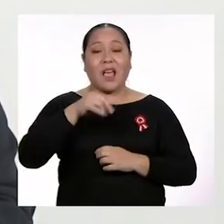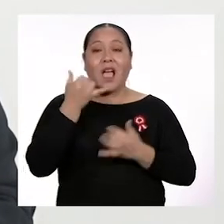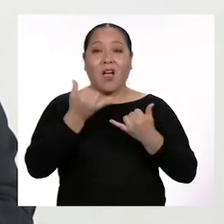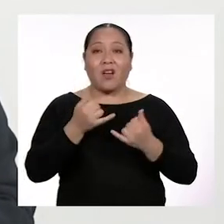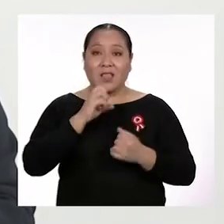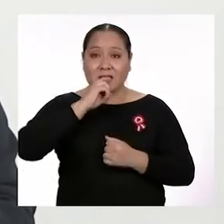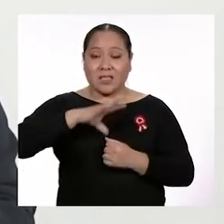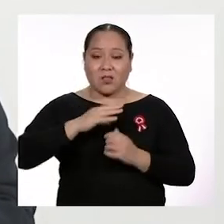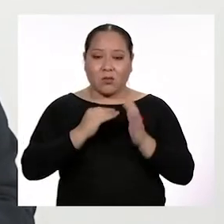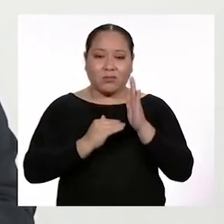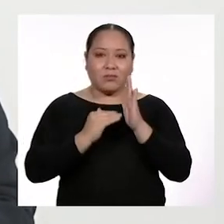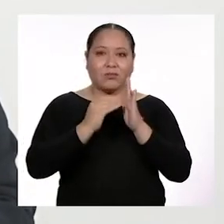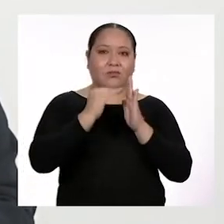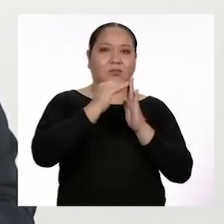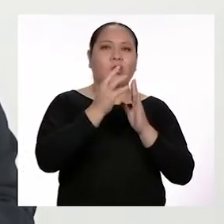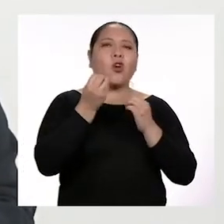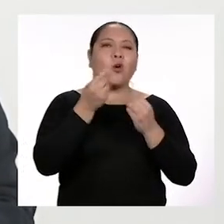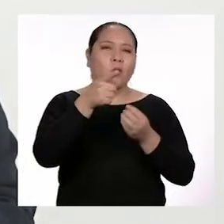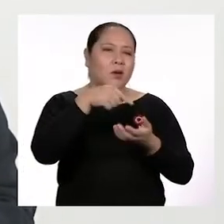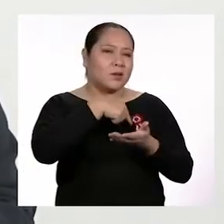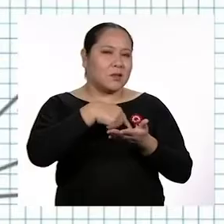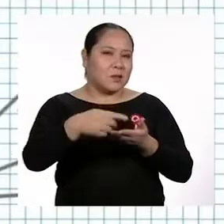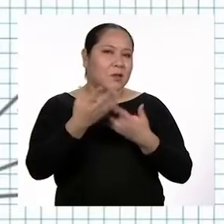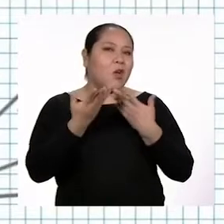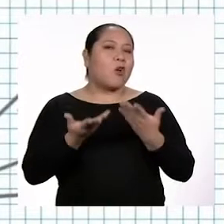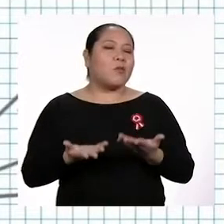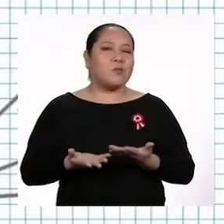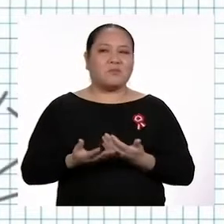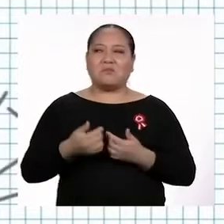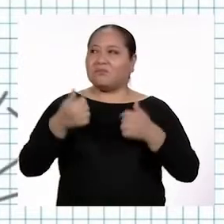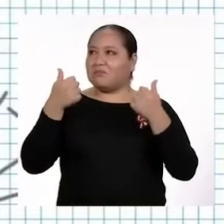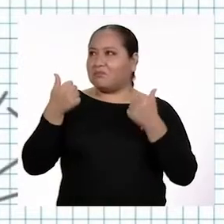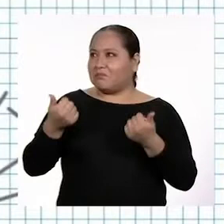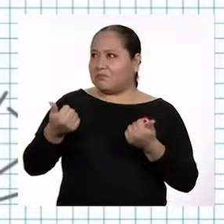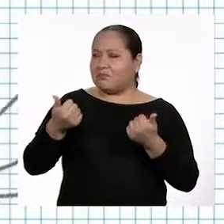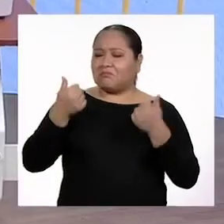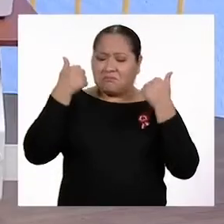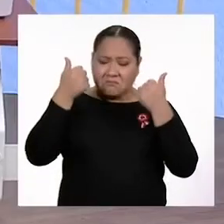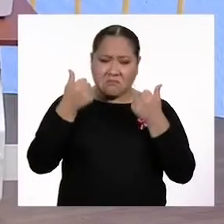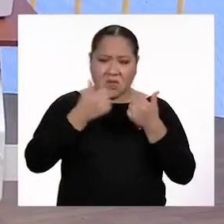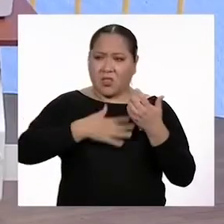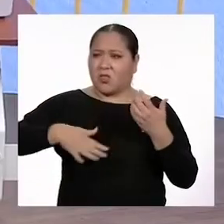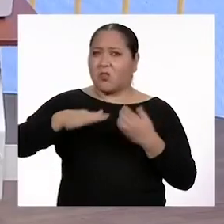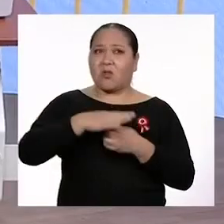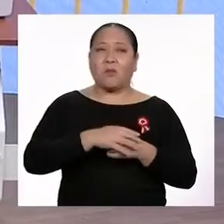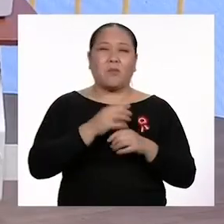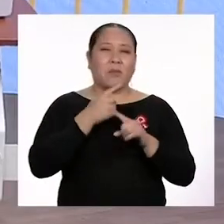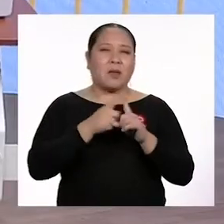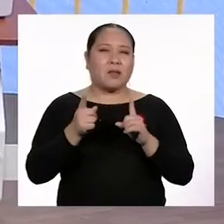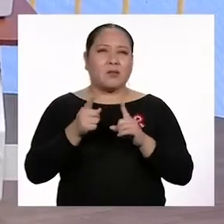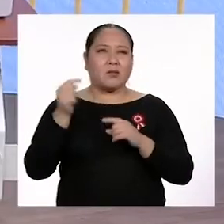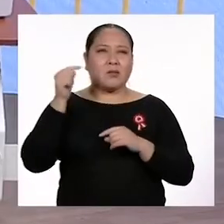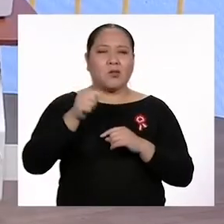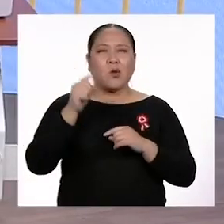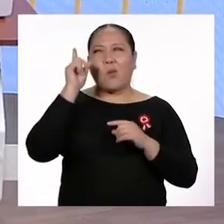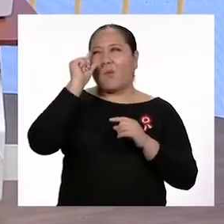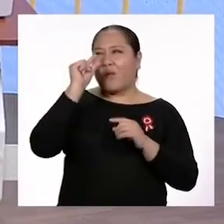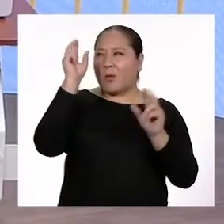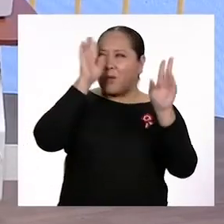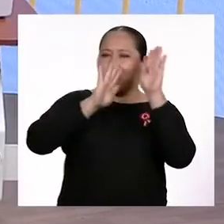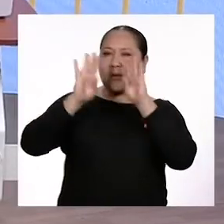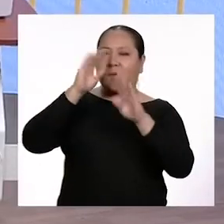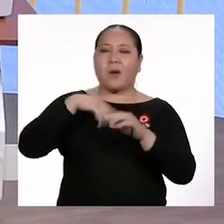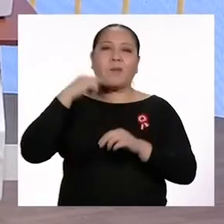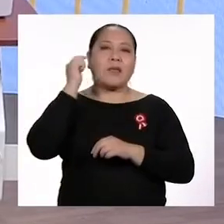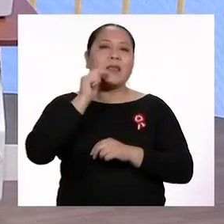salir adelante, ¿cómo te ha ido esta semana? Felizmente, todo muy bien, excepto porque ando un poco preocupada por